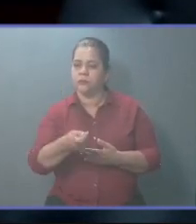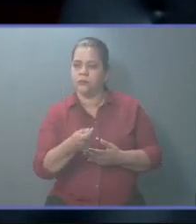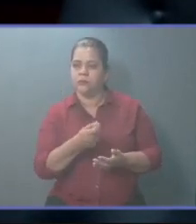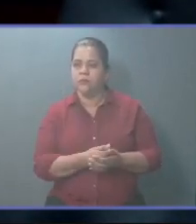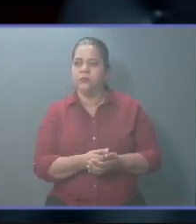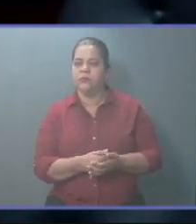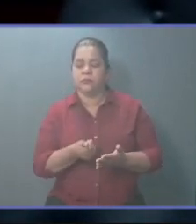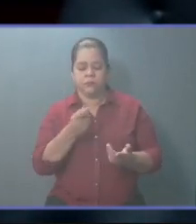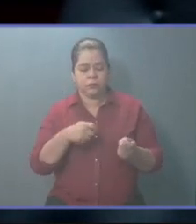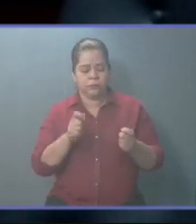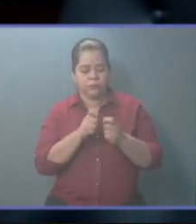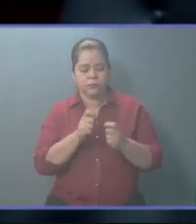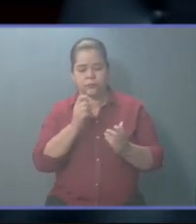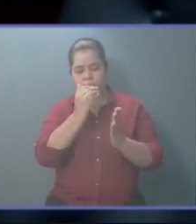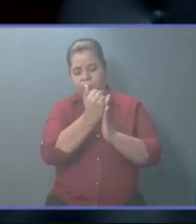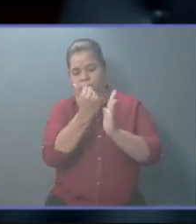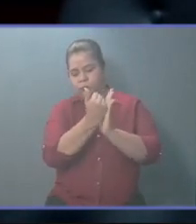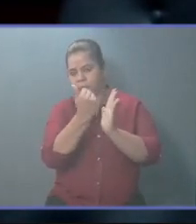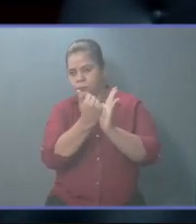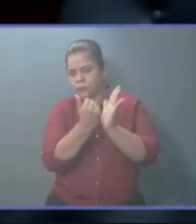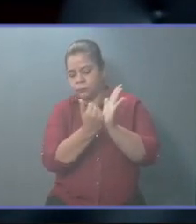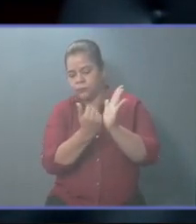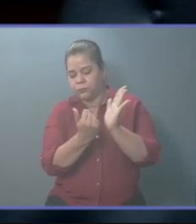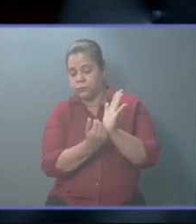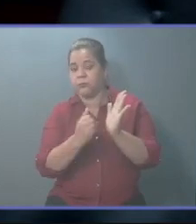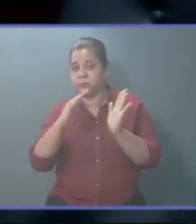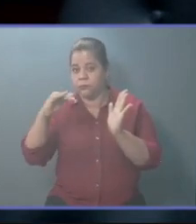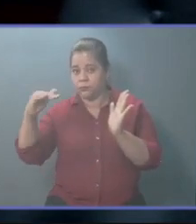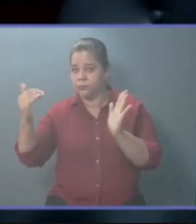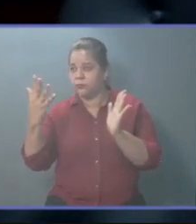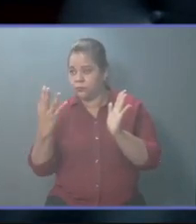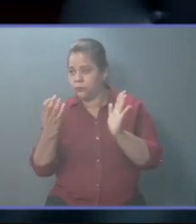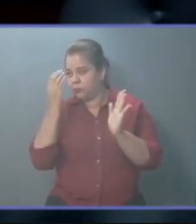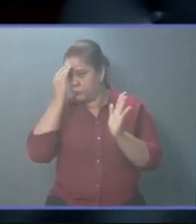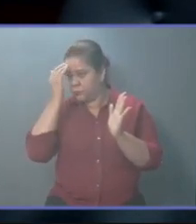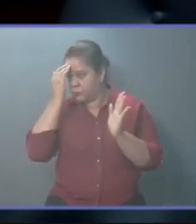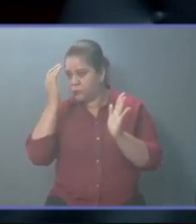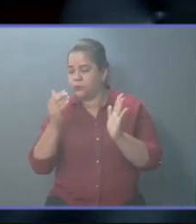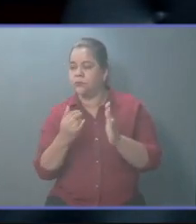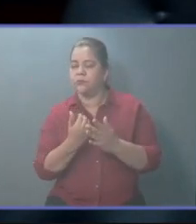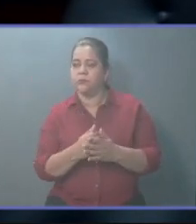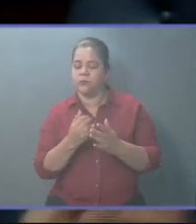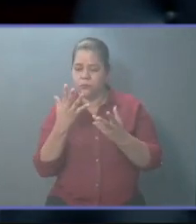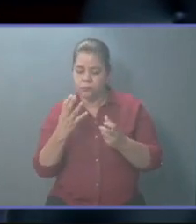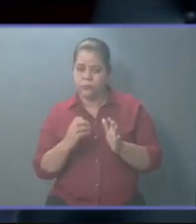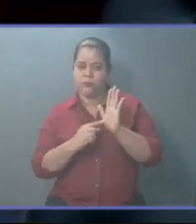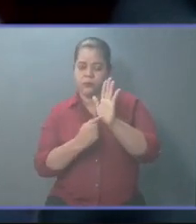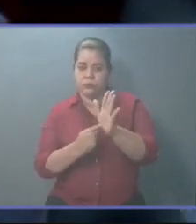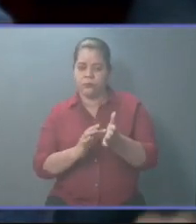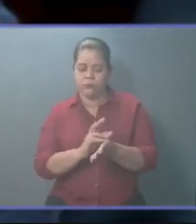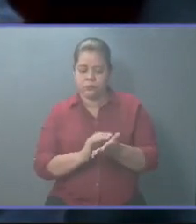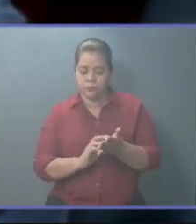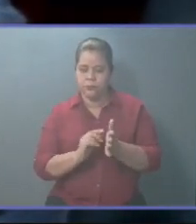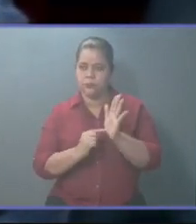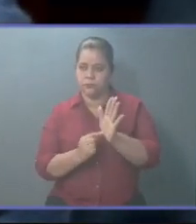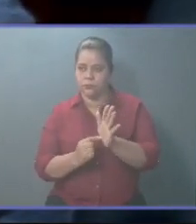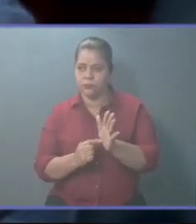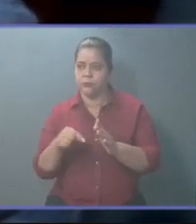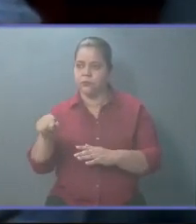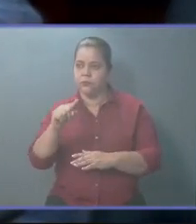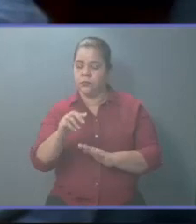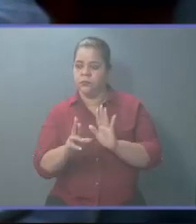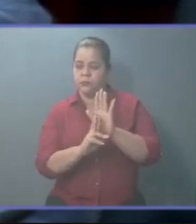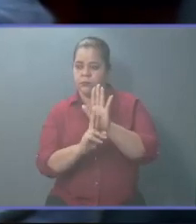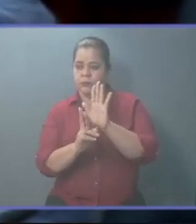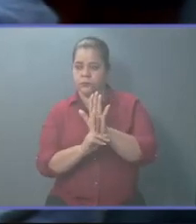un detalle pormenorizado. Eso es lo que el país quiere saber y de lo cual se rinda cuentas. Y ustedes representarán